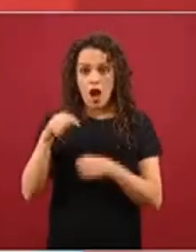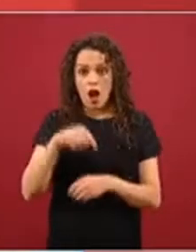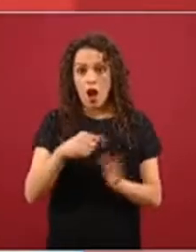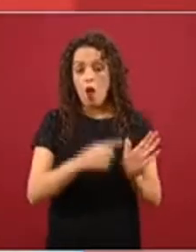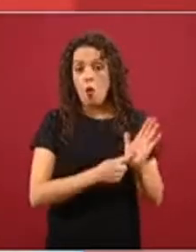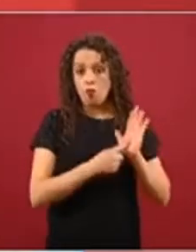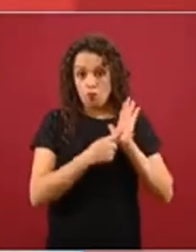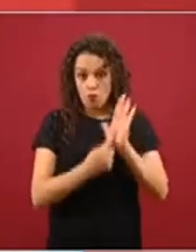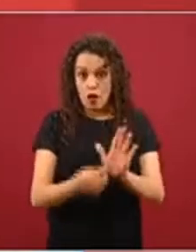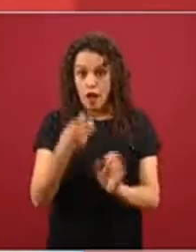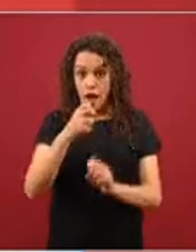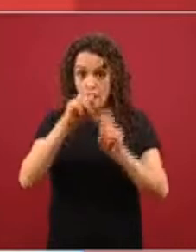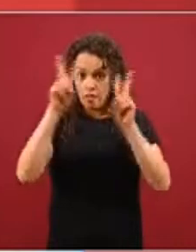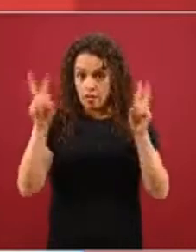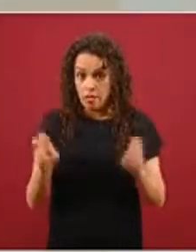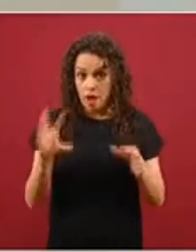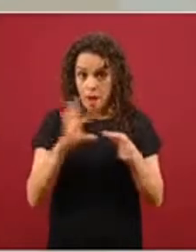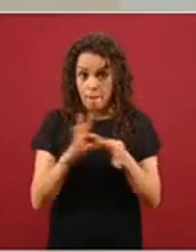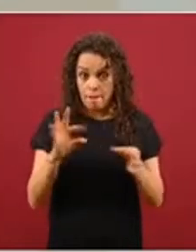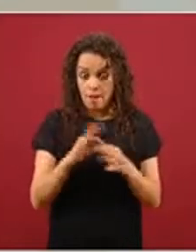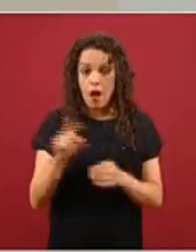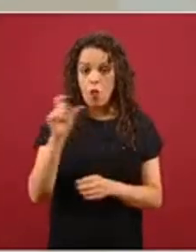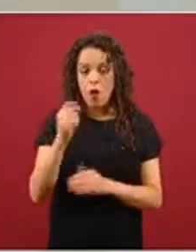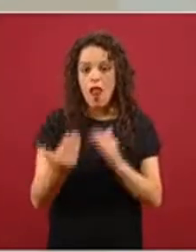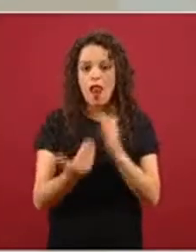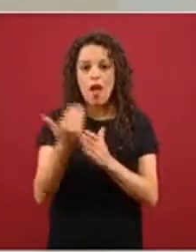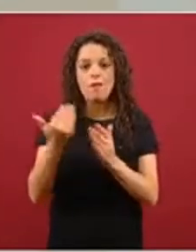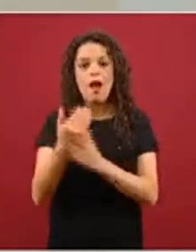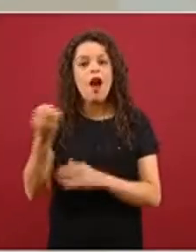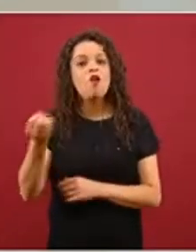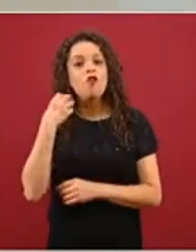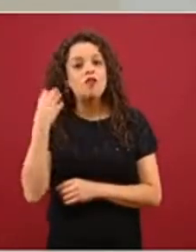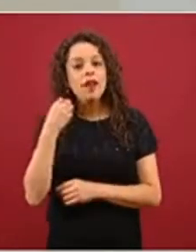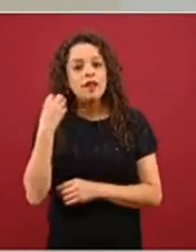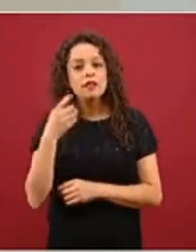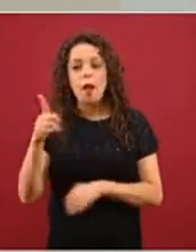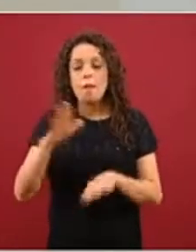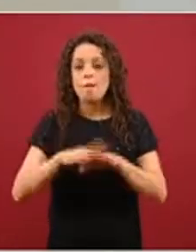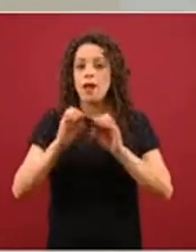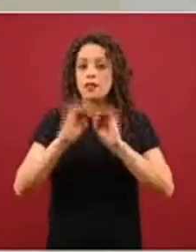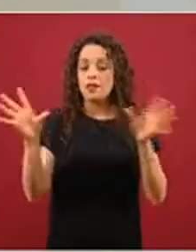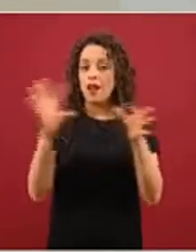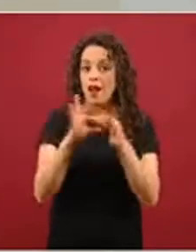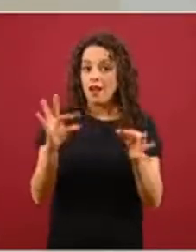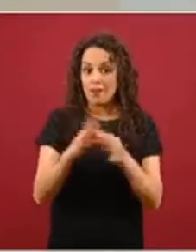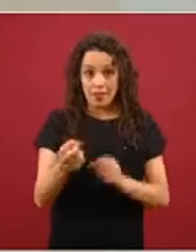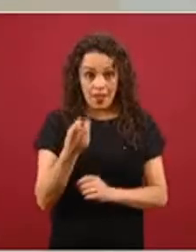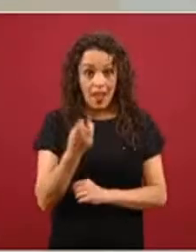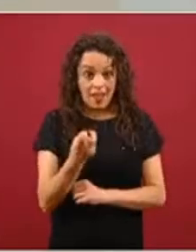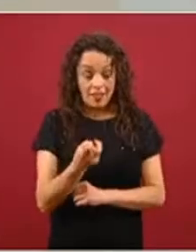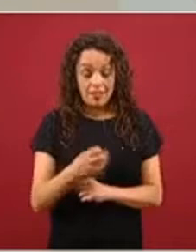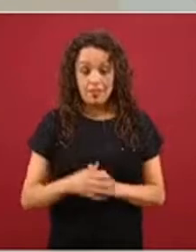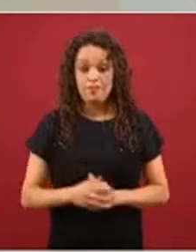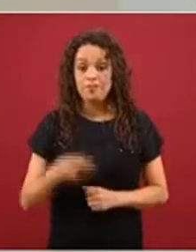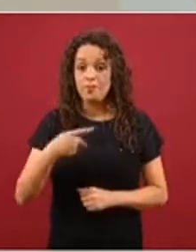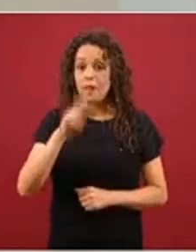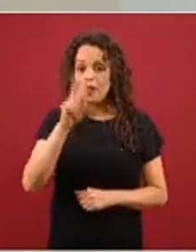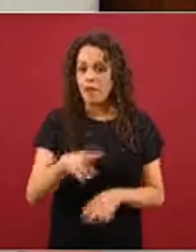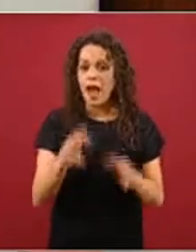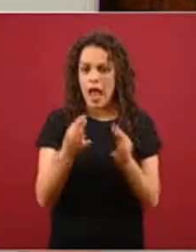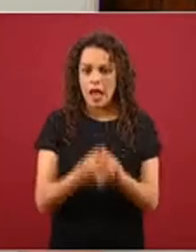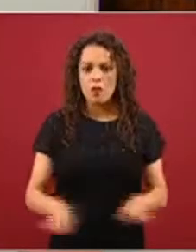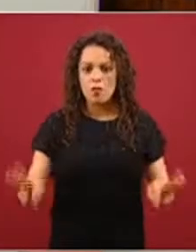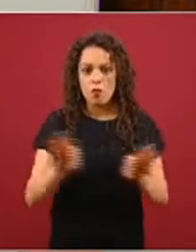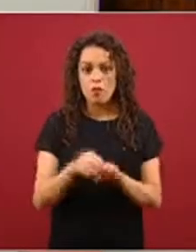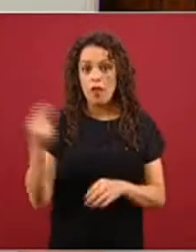experto en la materia, en la conferencia matutina y explicó esto. Hay un componente importante a considerar, y aquí